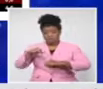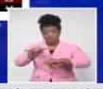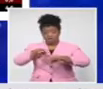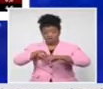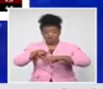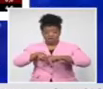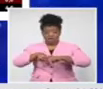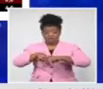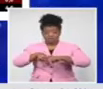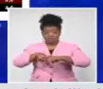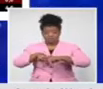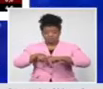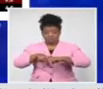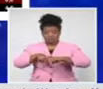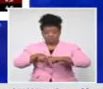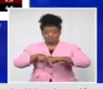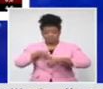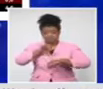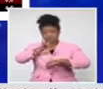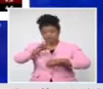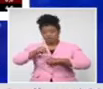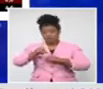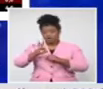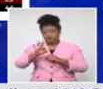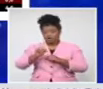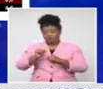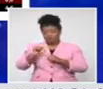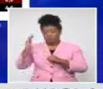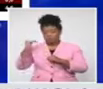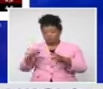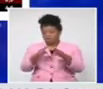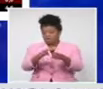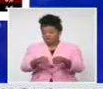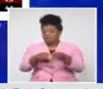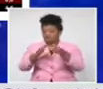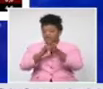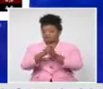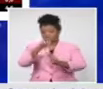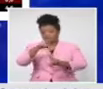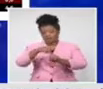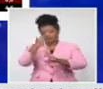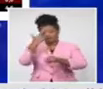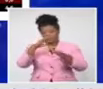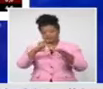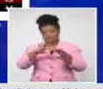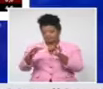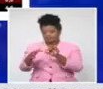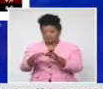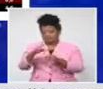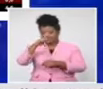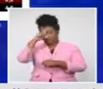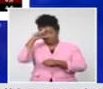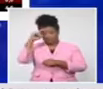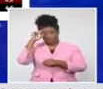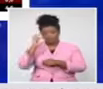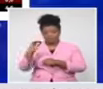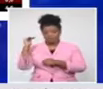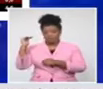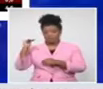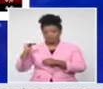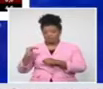lugar, 6,8, Granma, Matanzas, Artemisa, Santi Espíritu, en ese orden. De